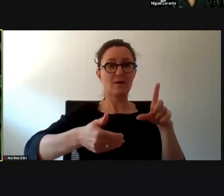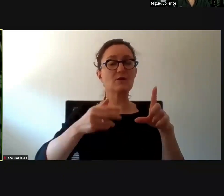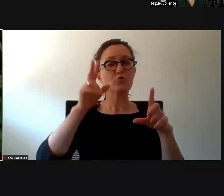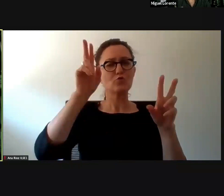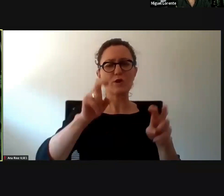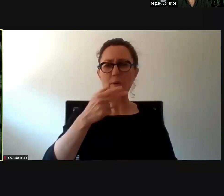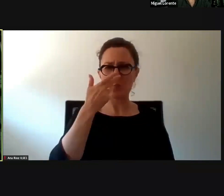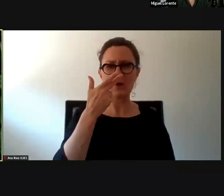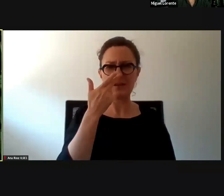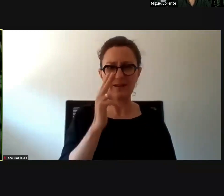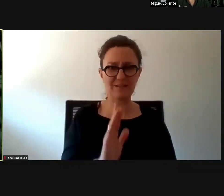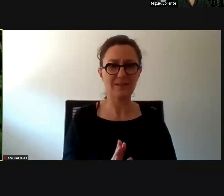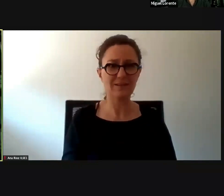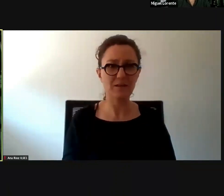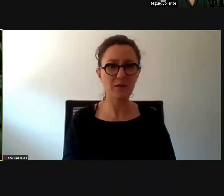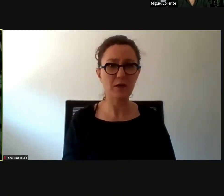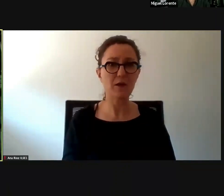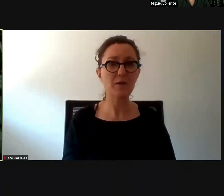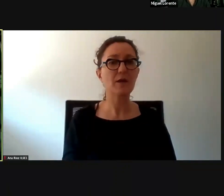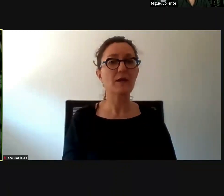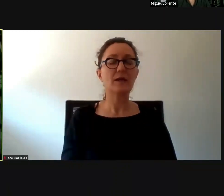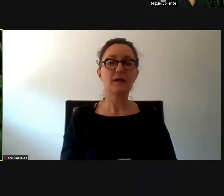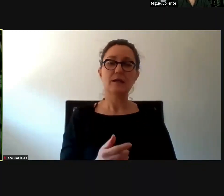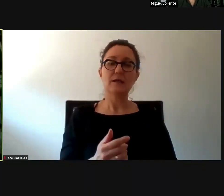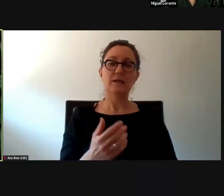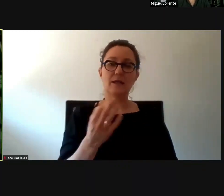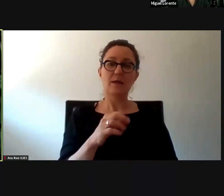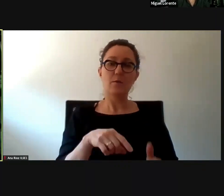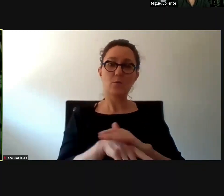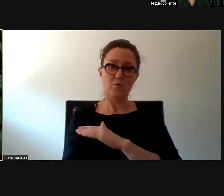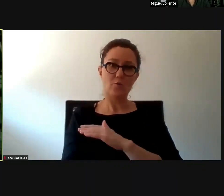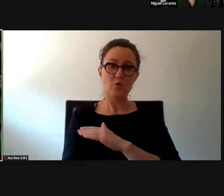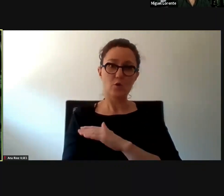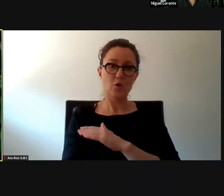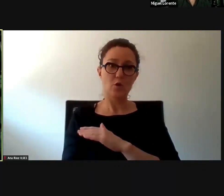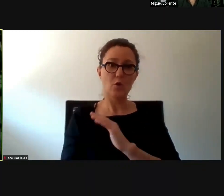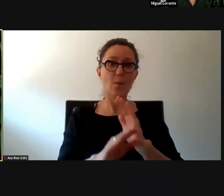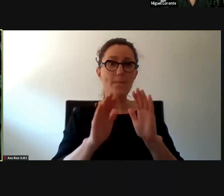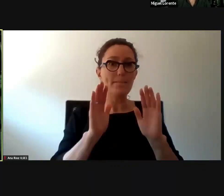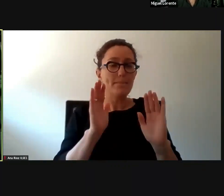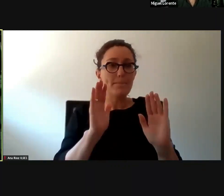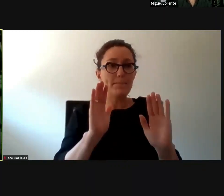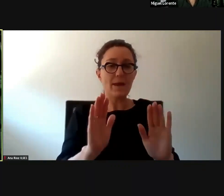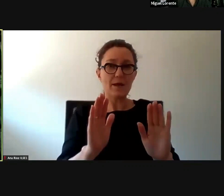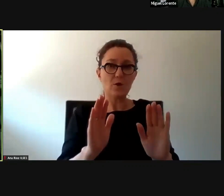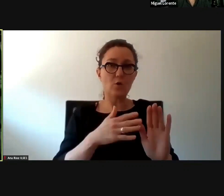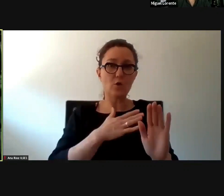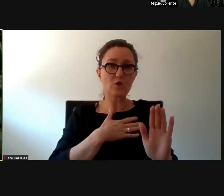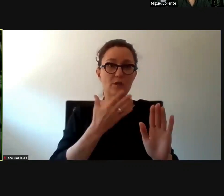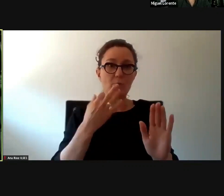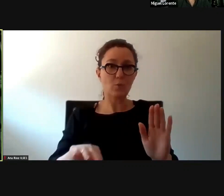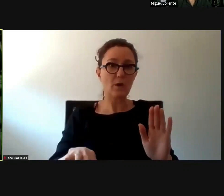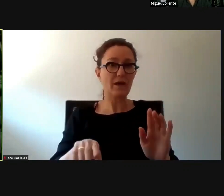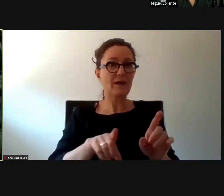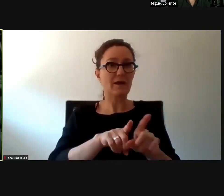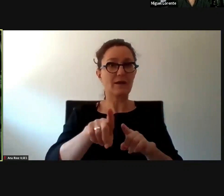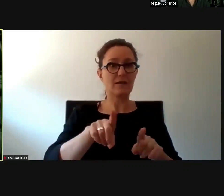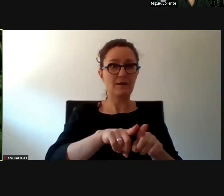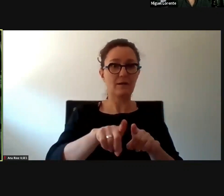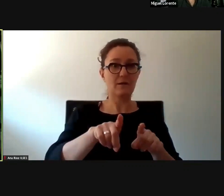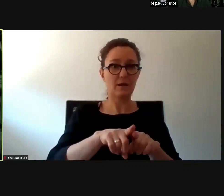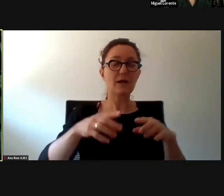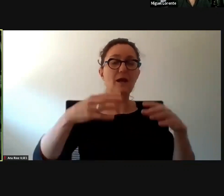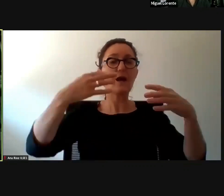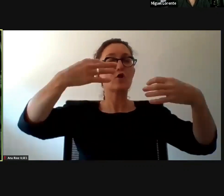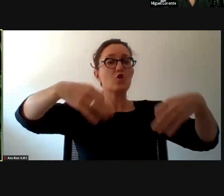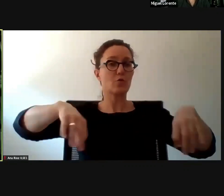interesante y muy profundo, pero sí es cuestionable y criticable esa normalización de la pornografía que